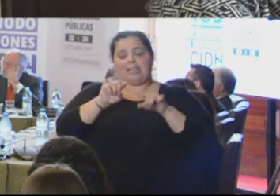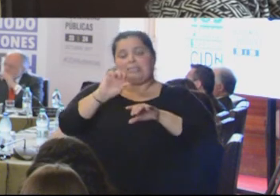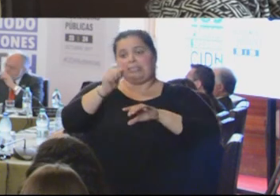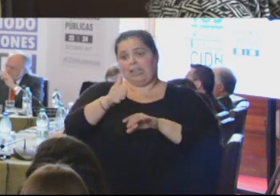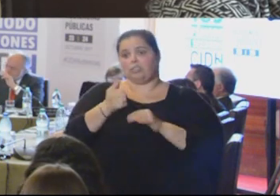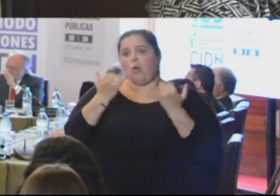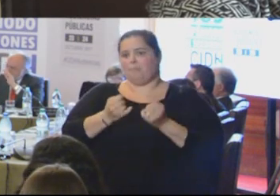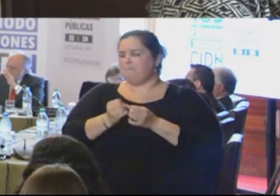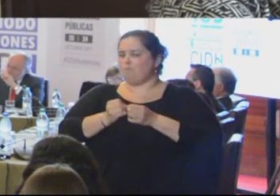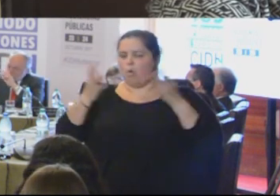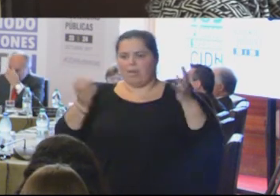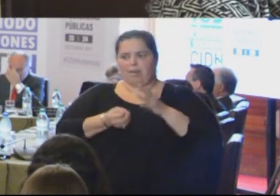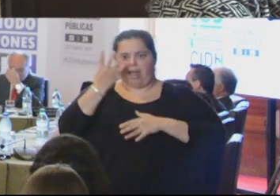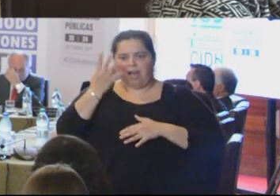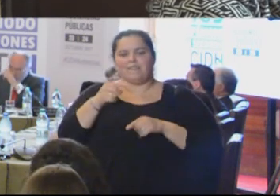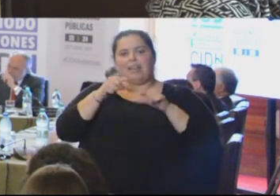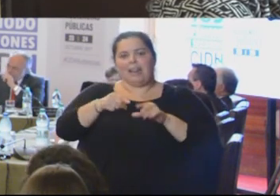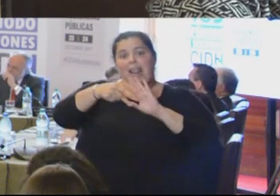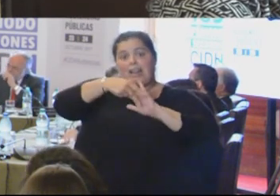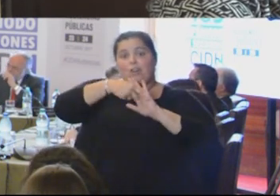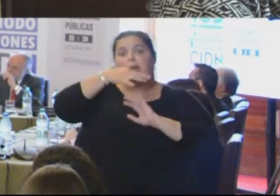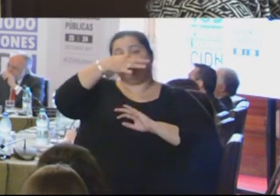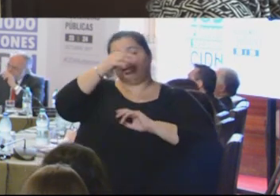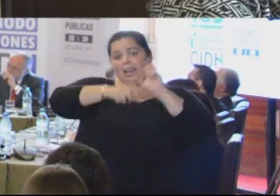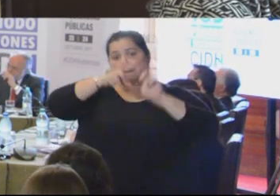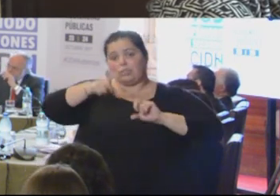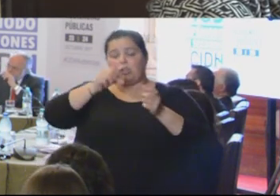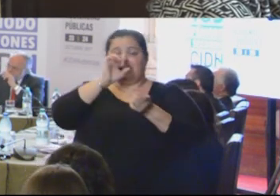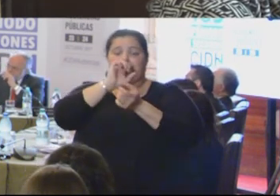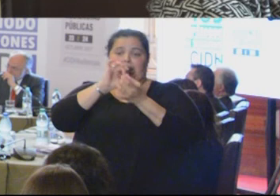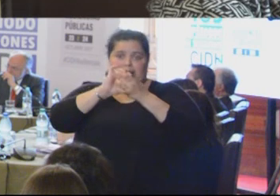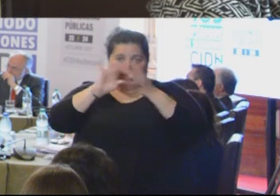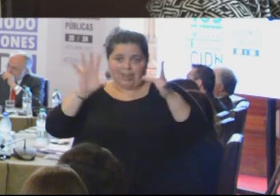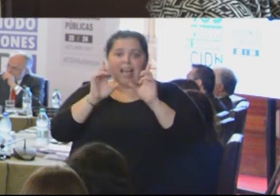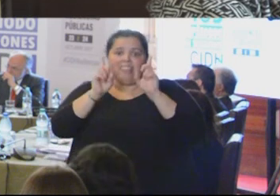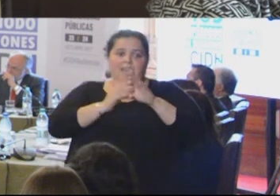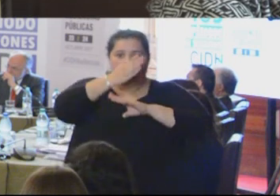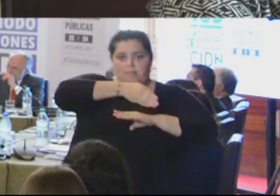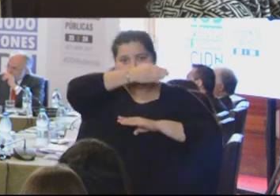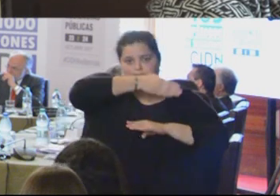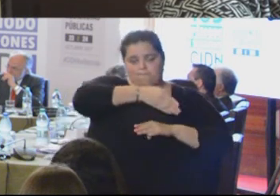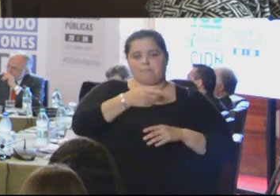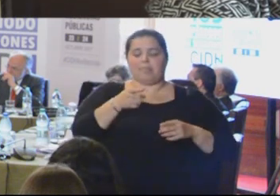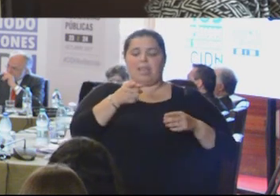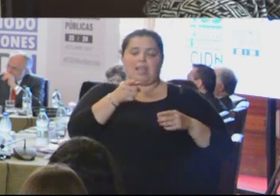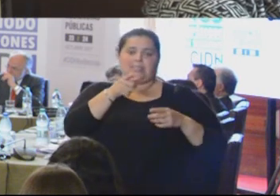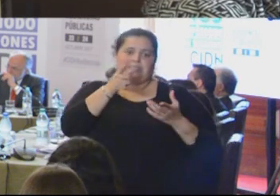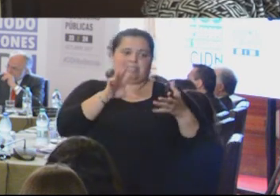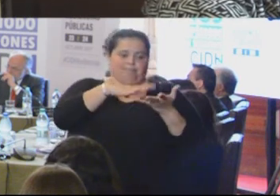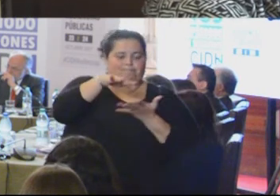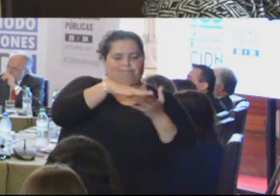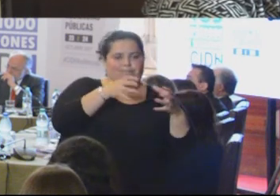bien las normas establecen que las personas en libertad deben presentarse a la jurisdicción especial para la paz este es el compromiso